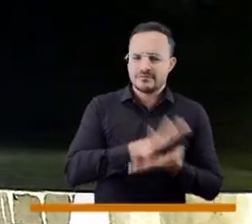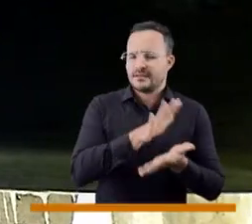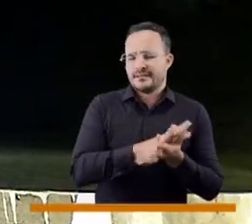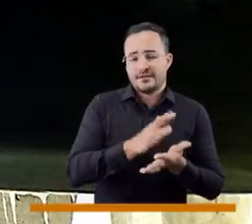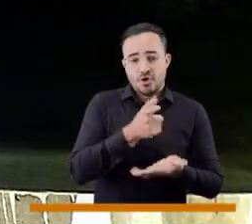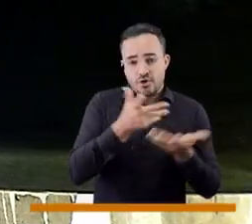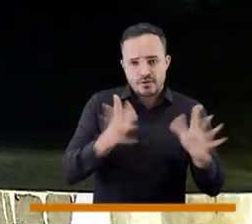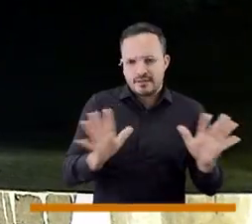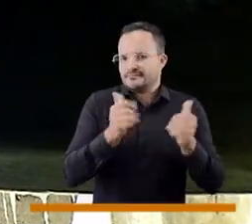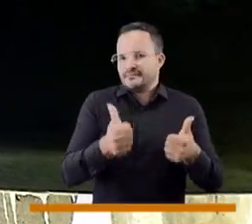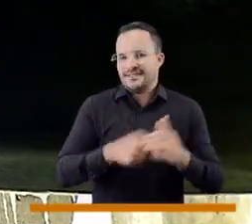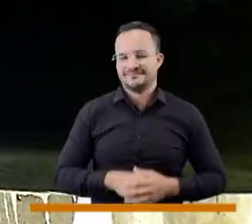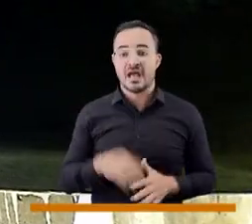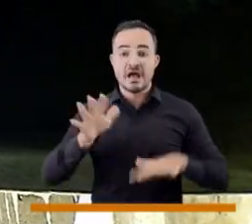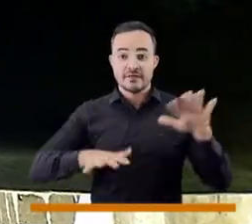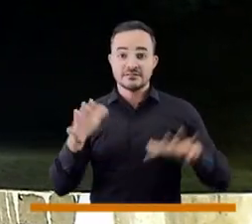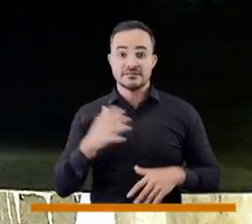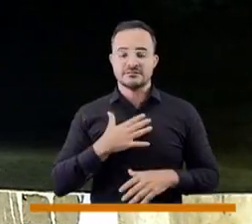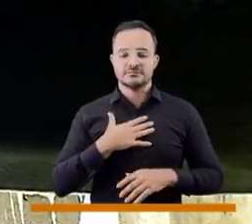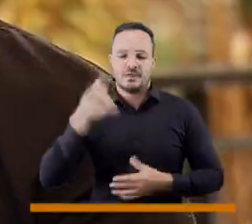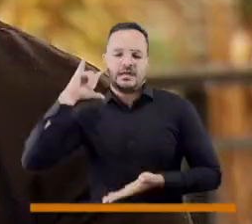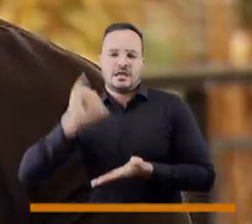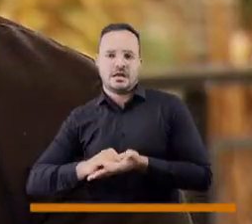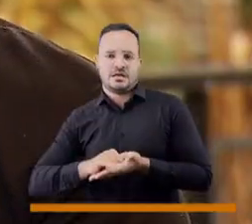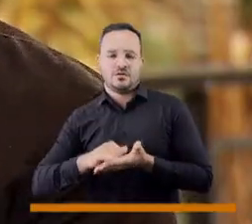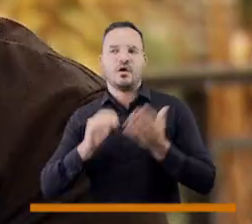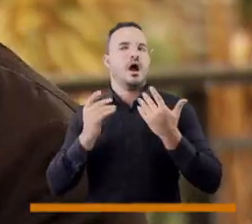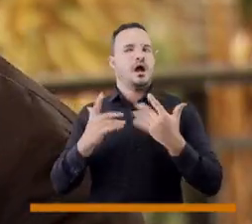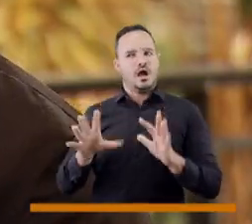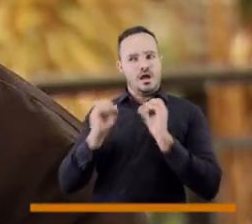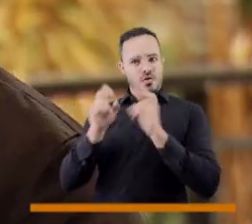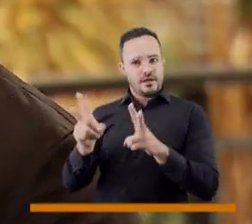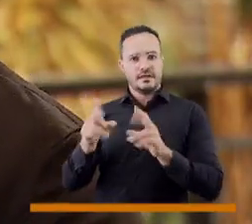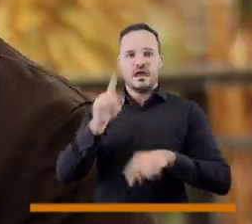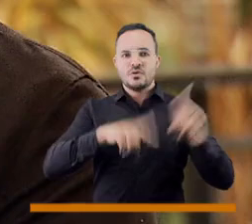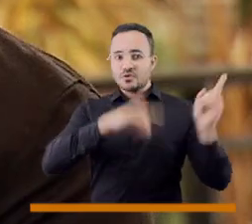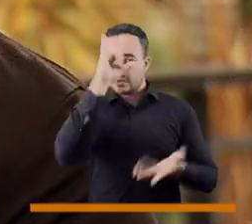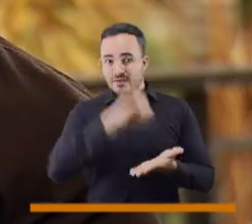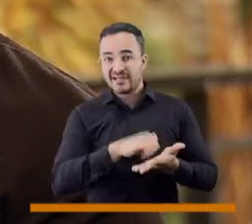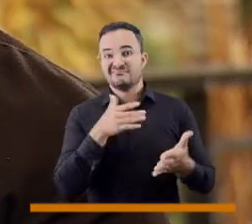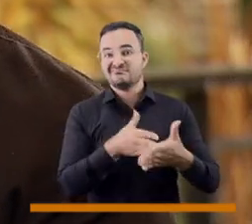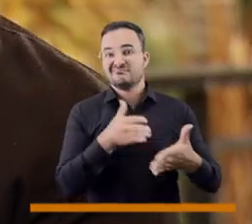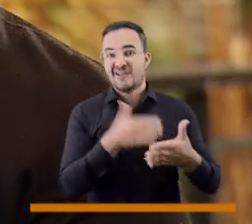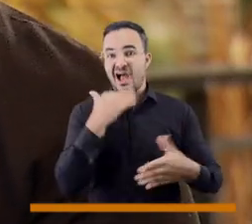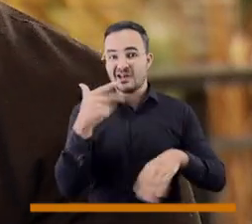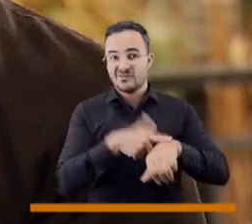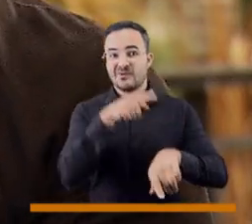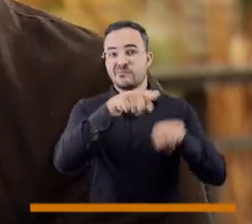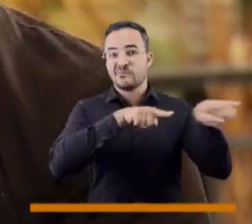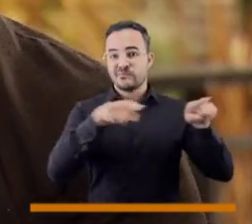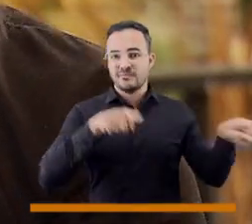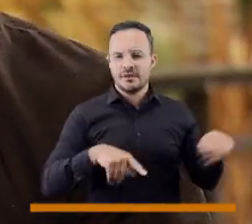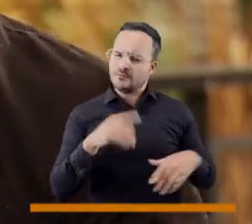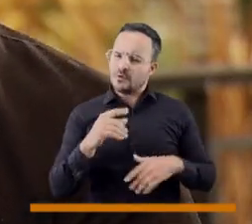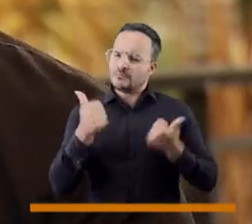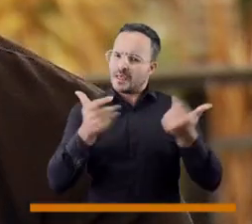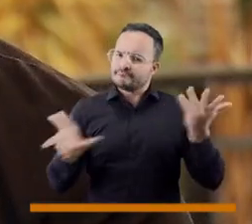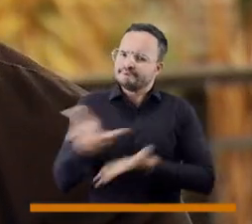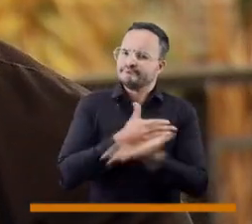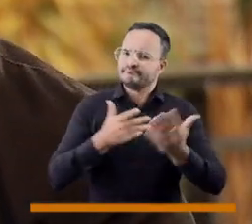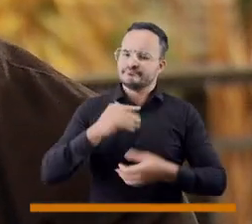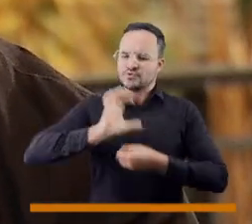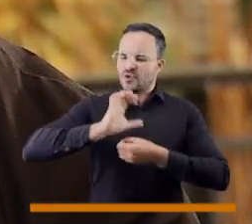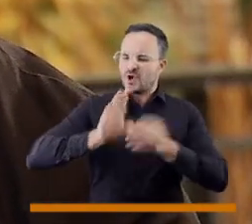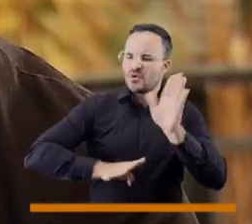cree, ¿cierto? ¿Por qué? Porque el hecho de decir no creo también ya se convierte en una creencia, ¿cierto? Entonces es bonito ver